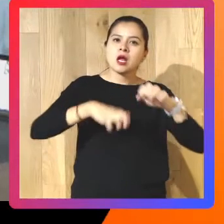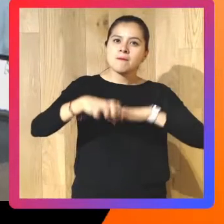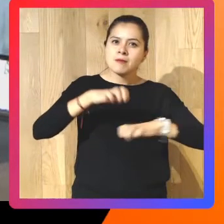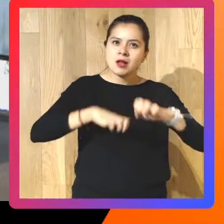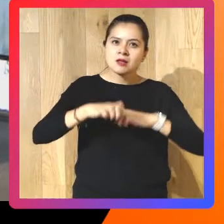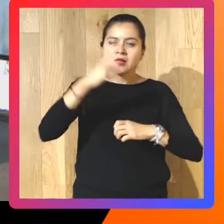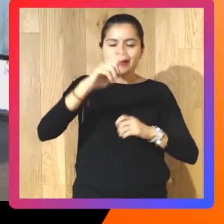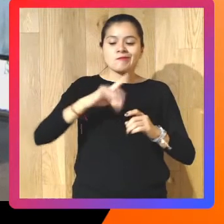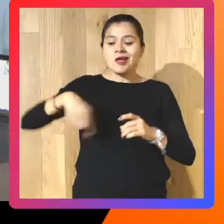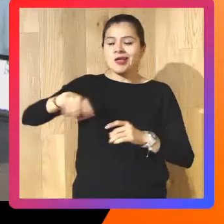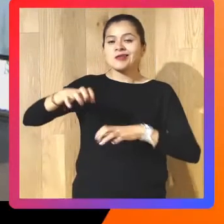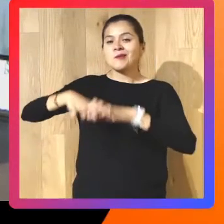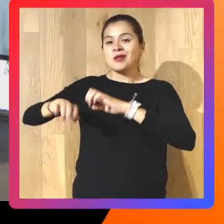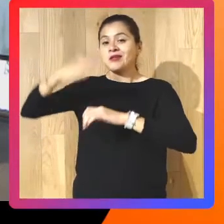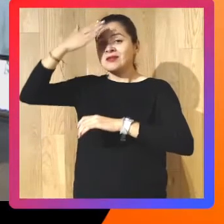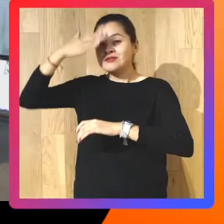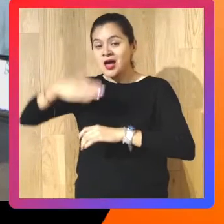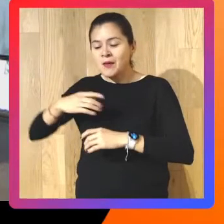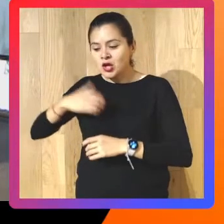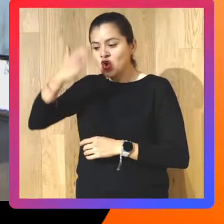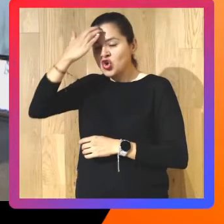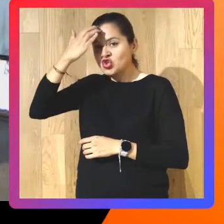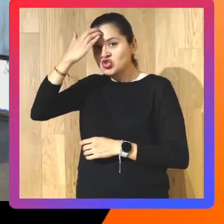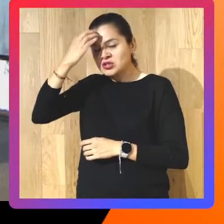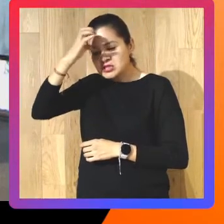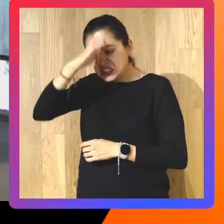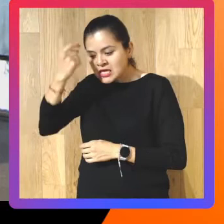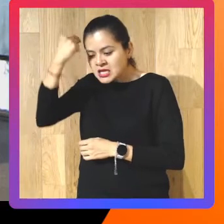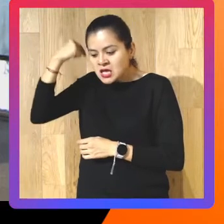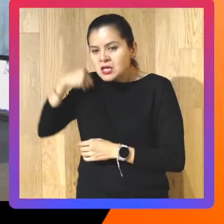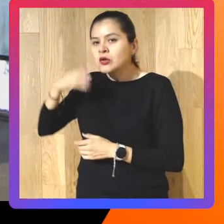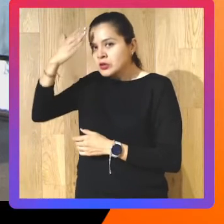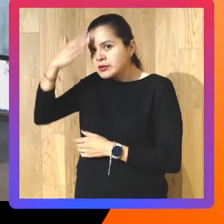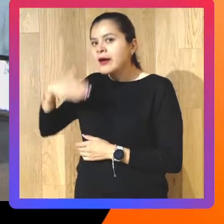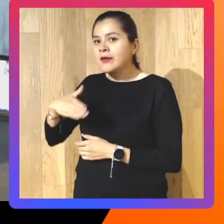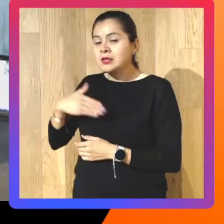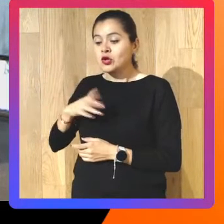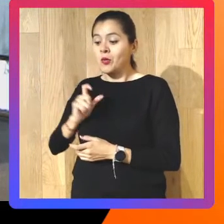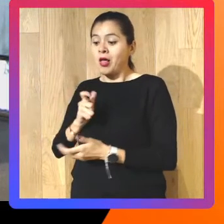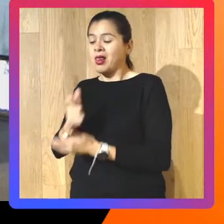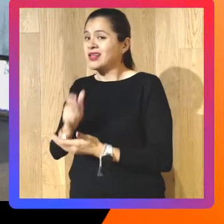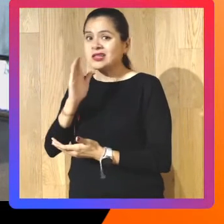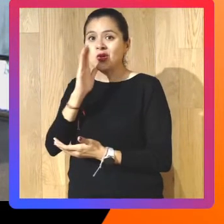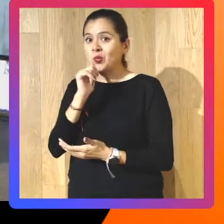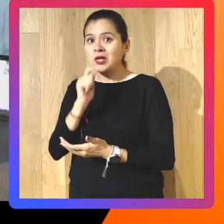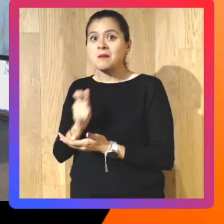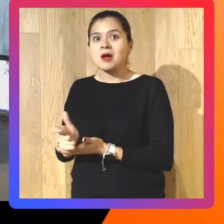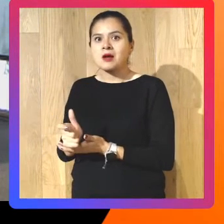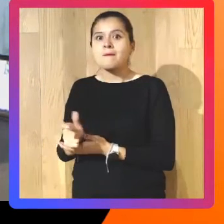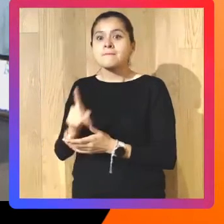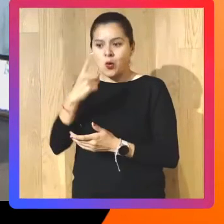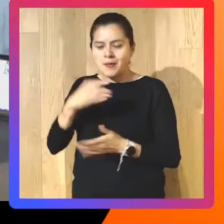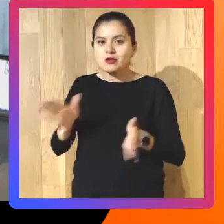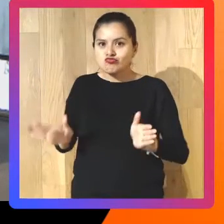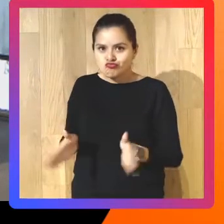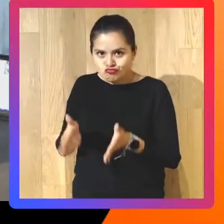conscientes para lograr más productividad. De la única manera que les pueden pagar más a sus gentes no es de otra manera más que siendo más